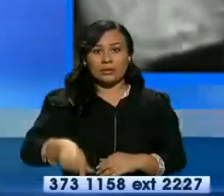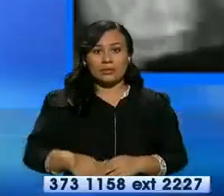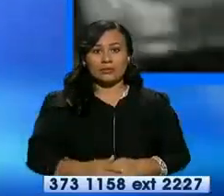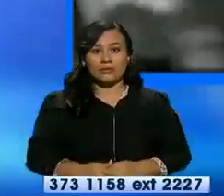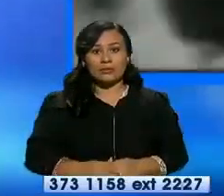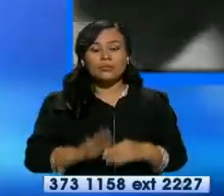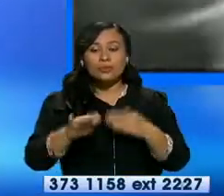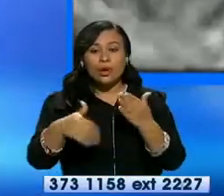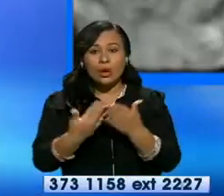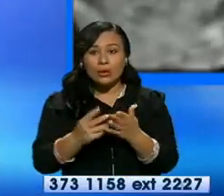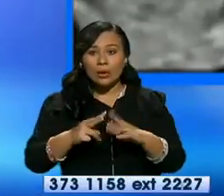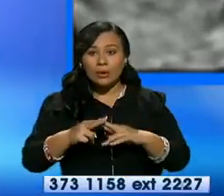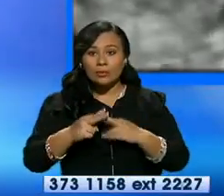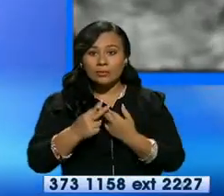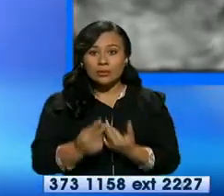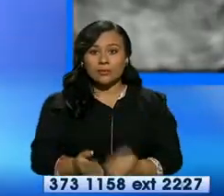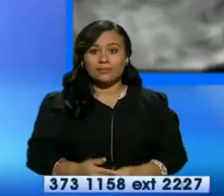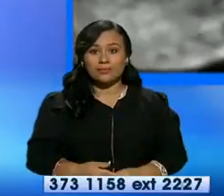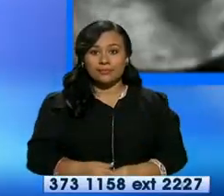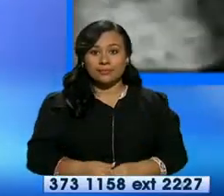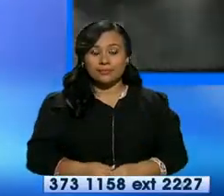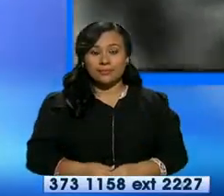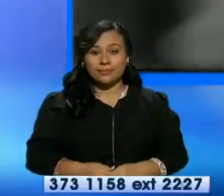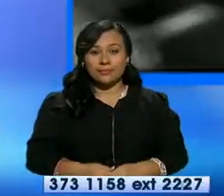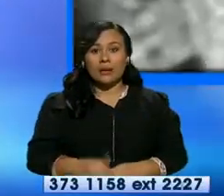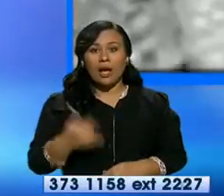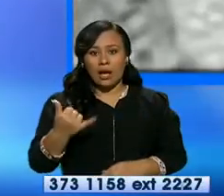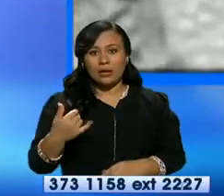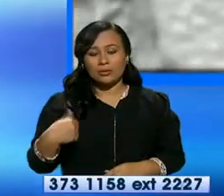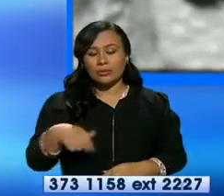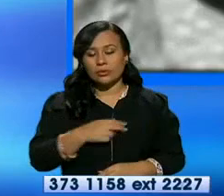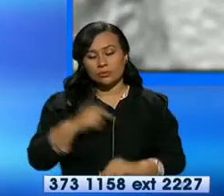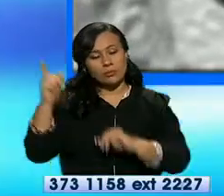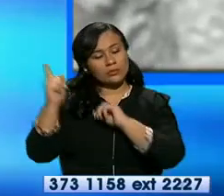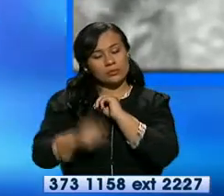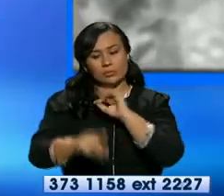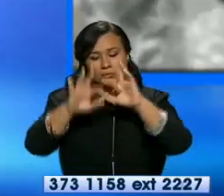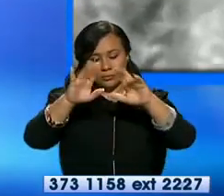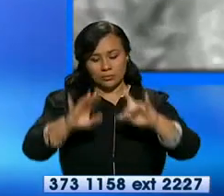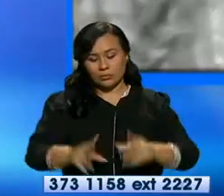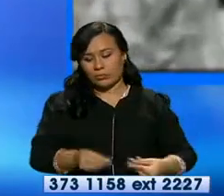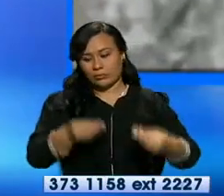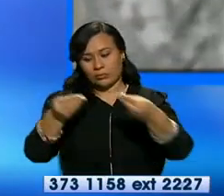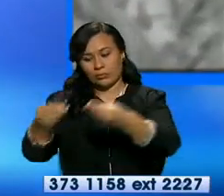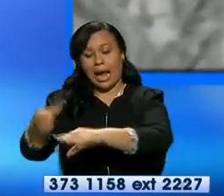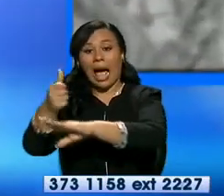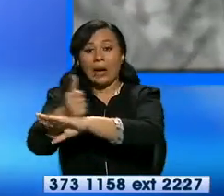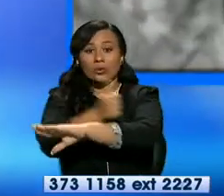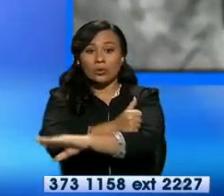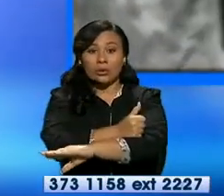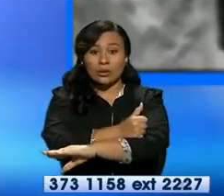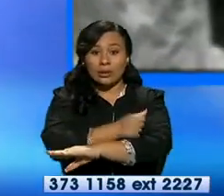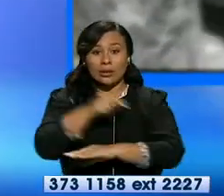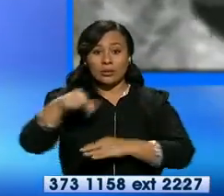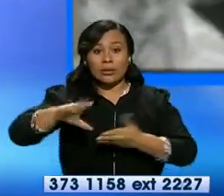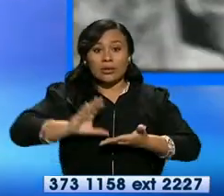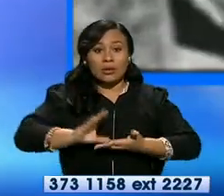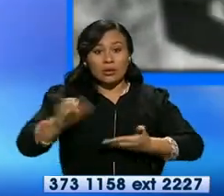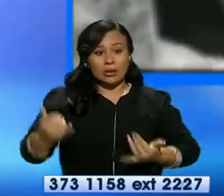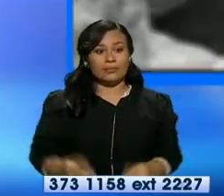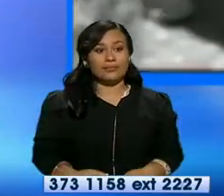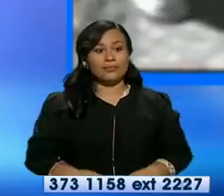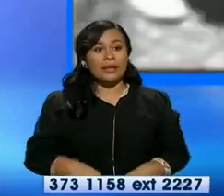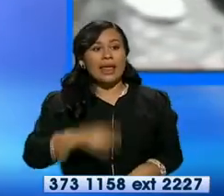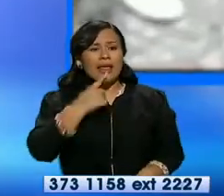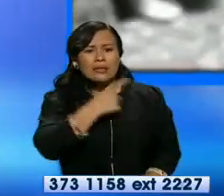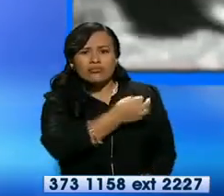ese caso la profesora se había ido, no estaba ahí. Y si ella sale, tiene que dejar a alguien más que cuide ahí, ¿no?